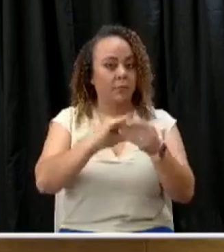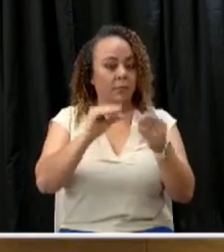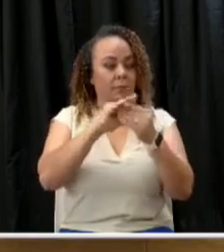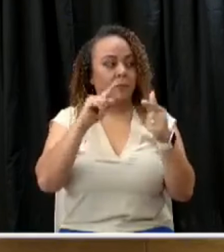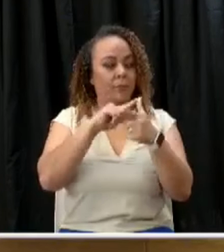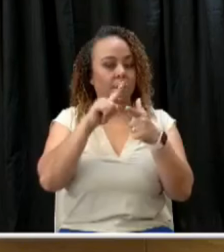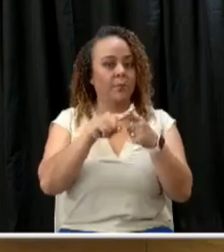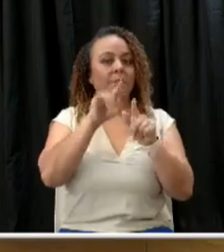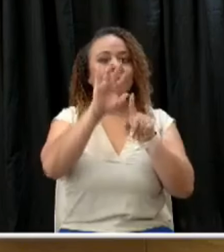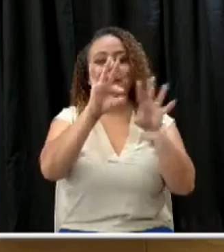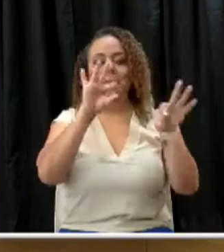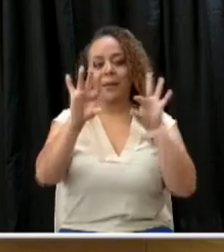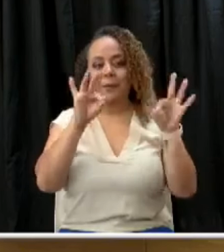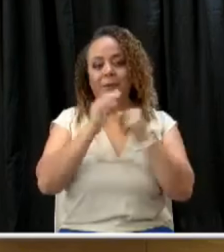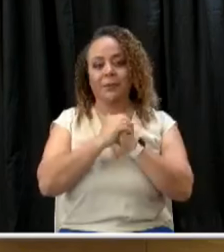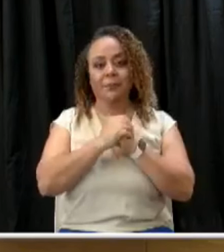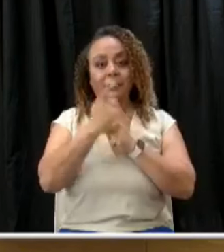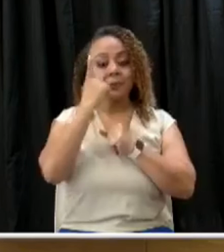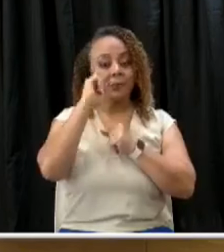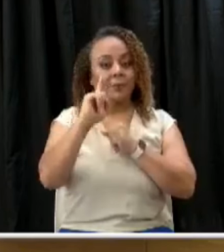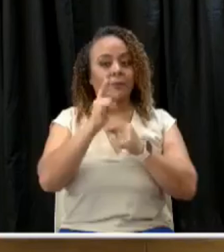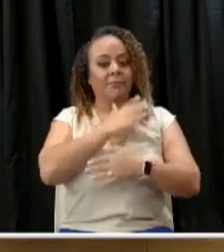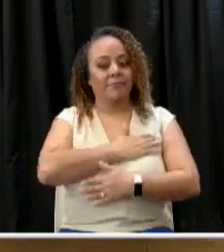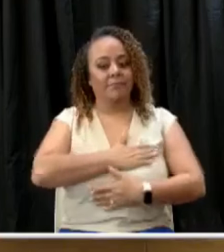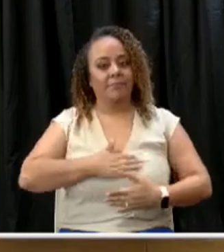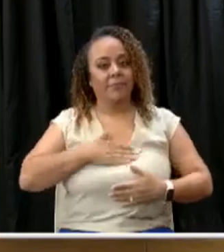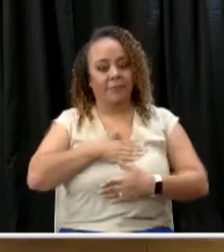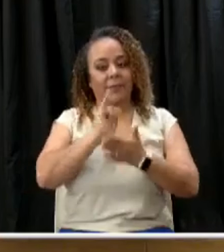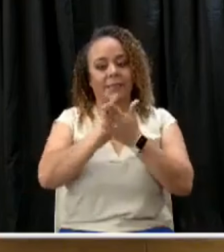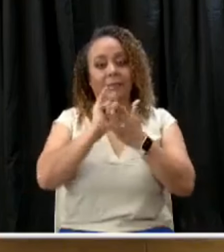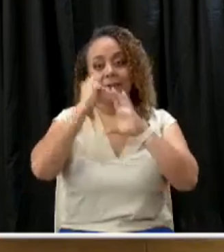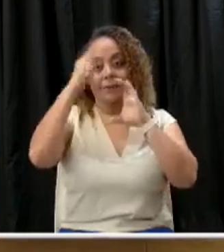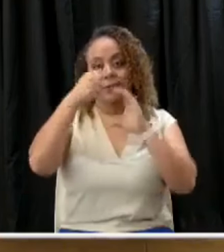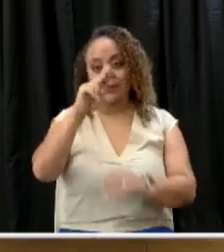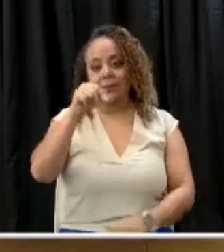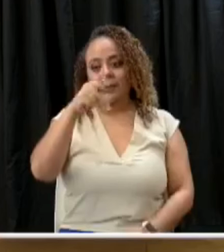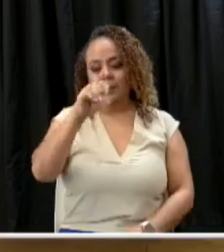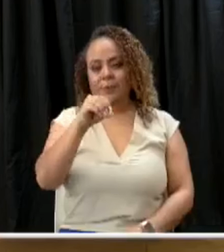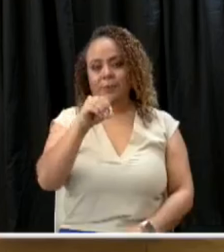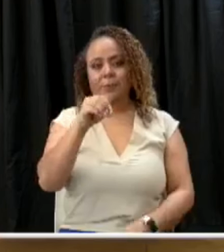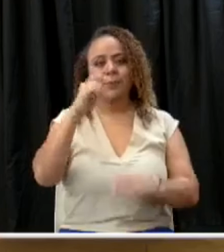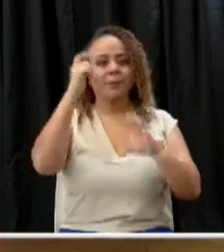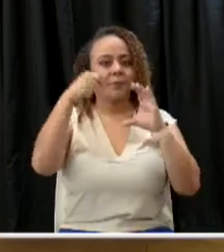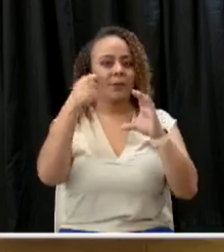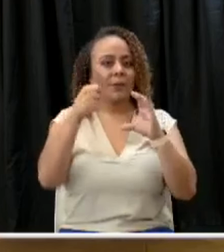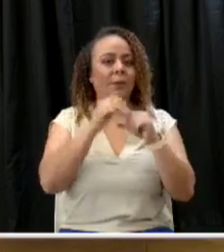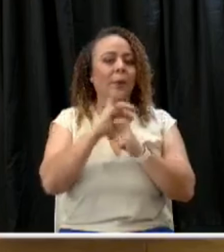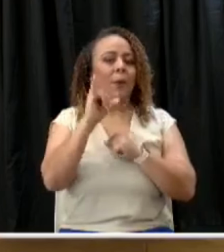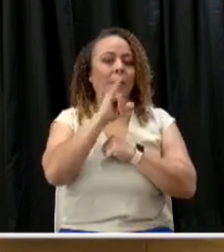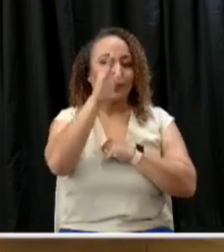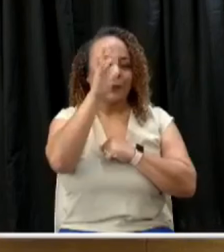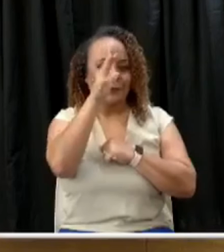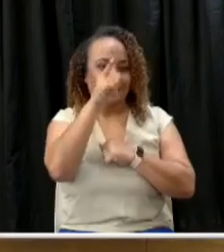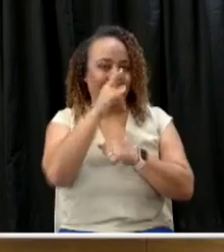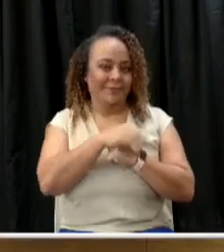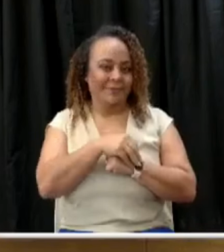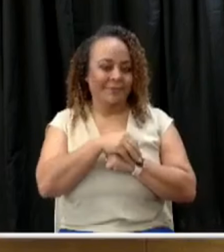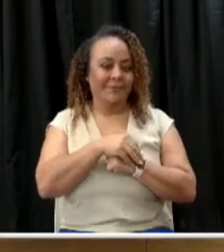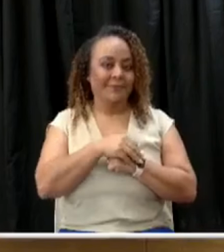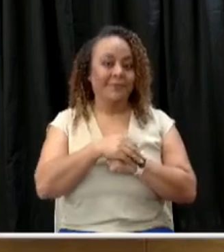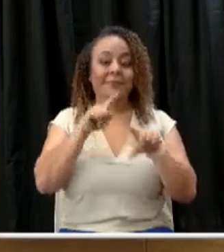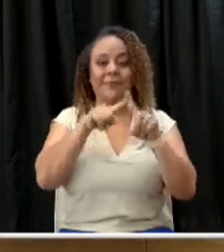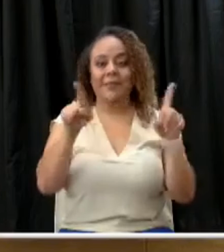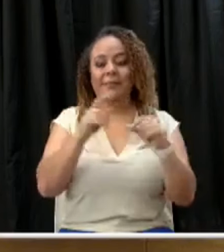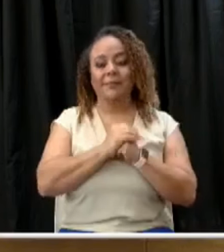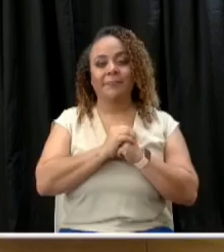Así que los invitamos a que disfrutemos este video de Napo. Es un video caricaturesco, muy divertido,